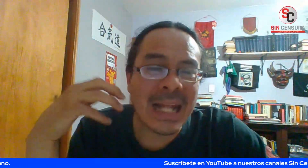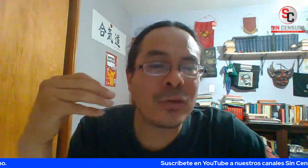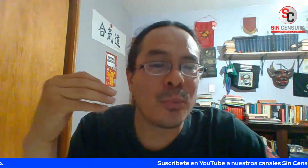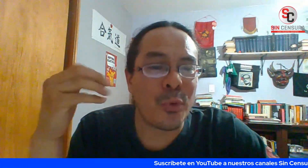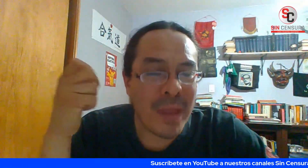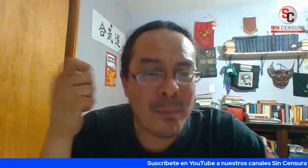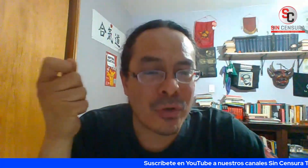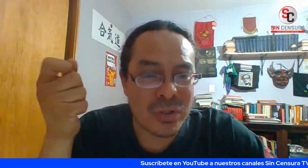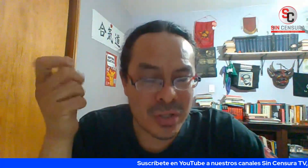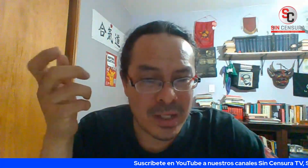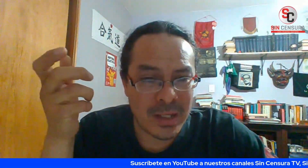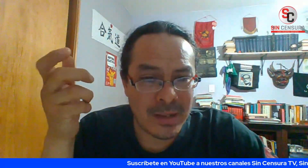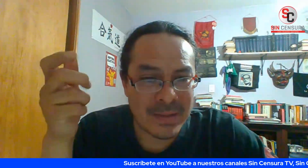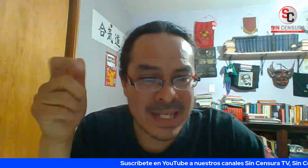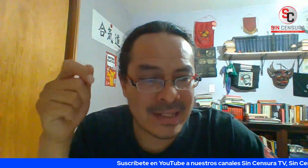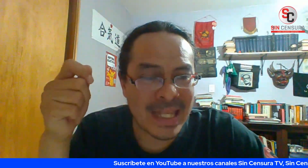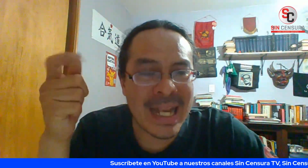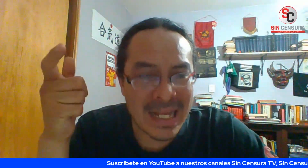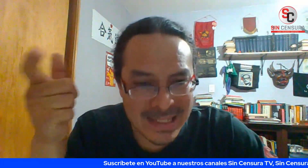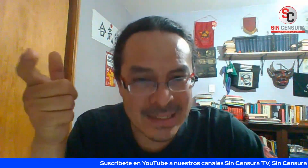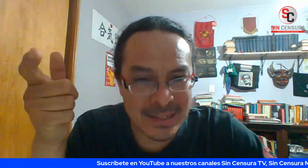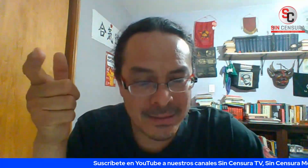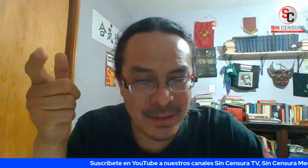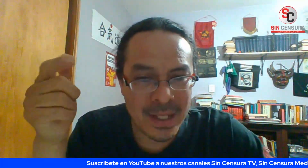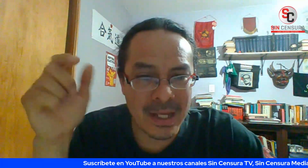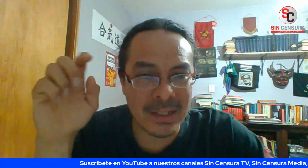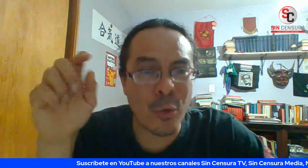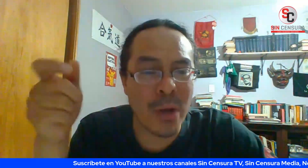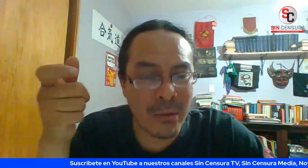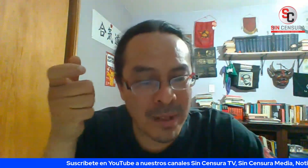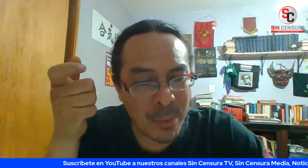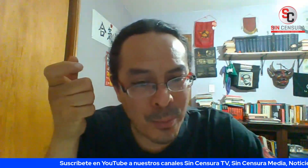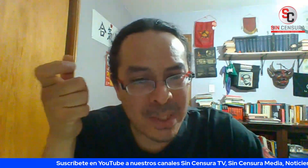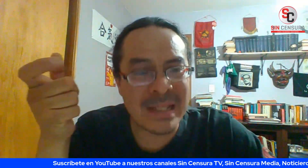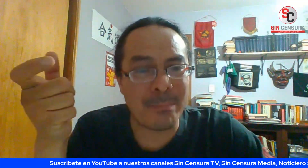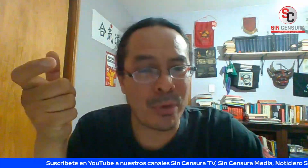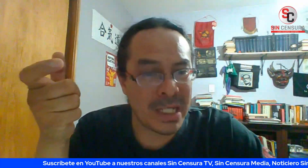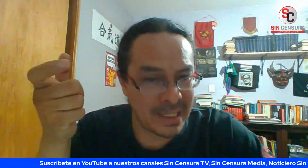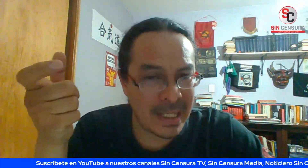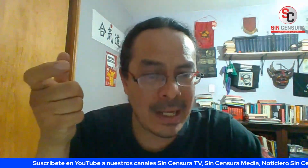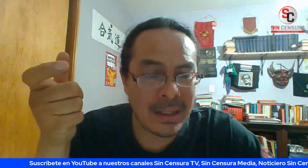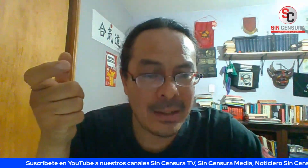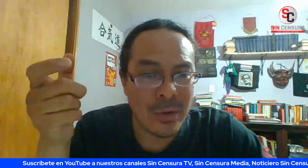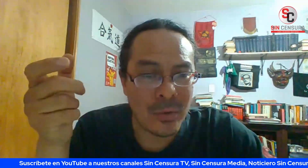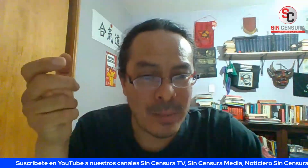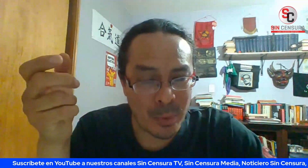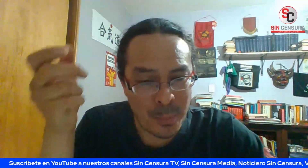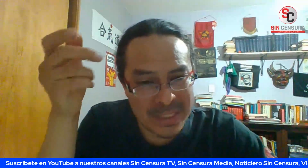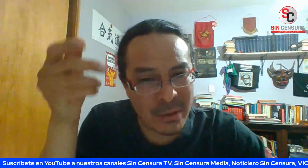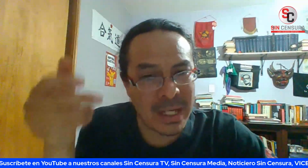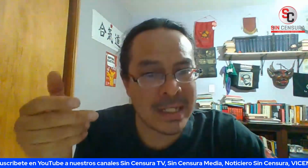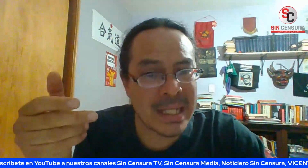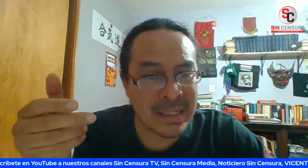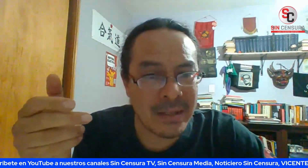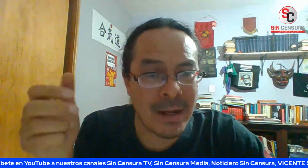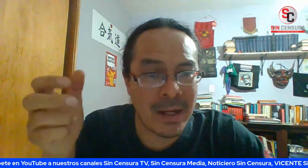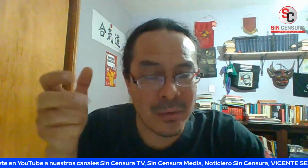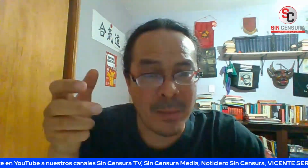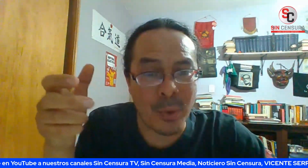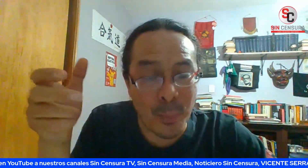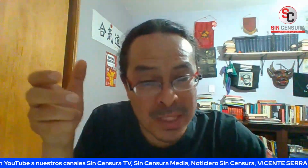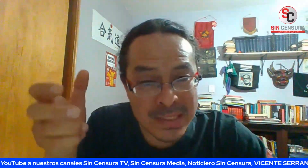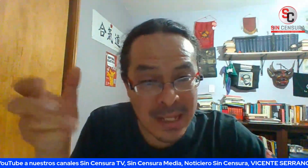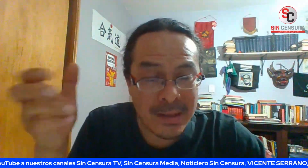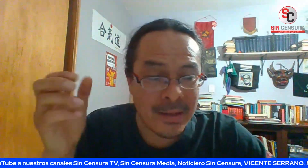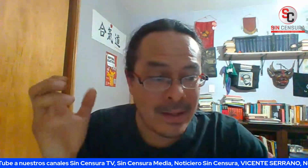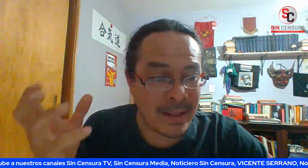depende qué tanto podemos ser tenaces y articular una propuesta política, una propuesta organizativa y